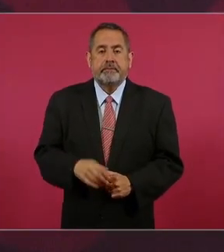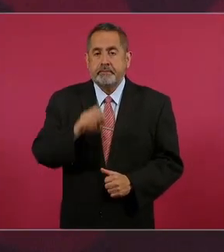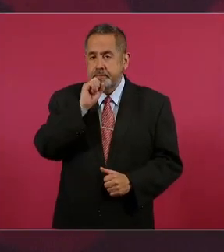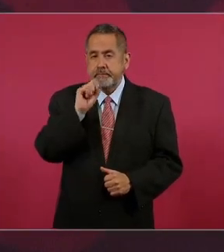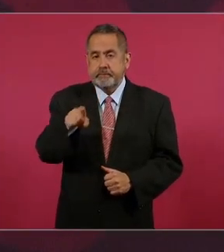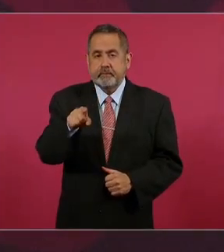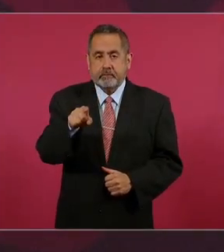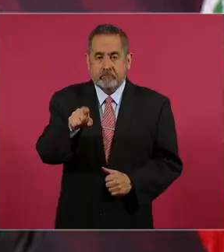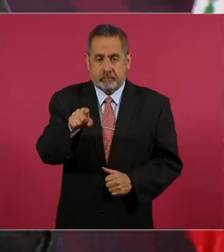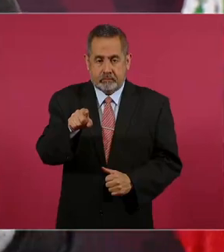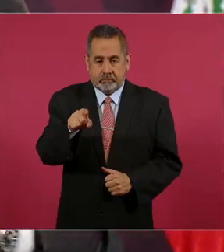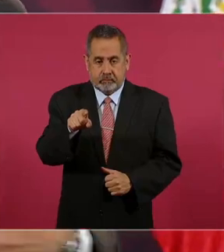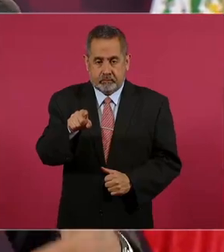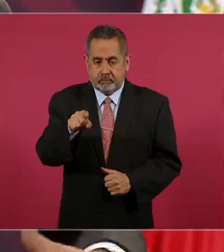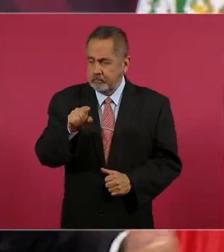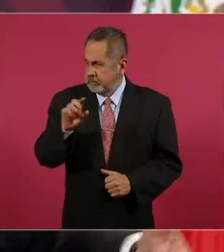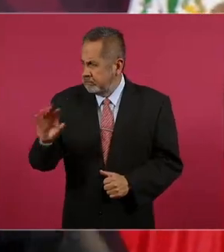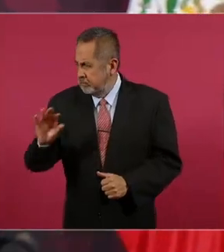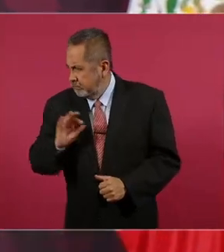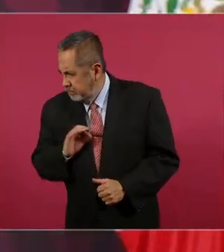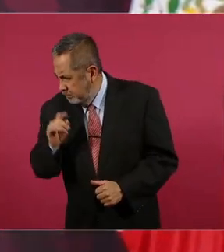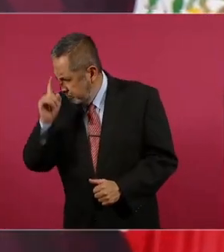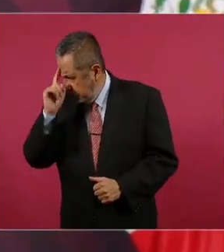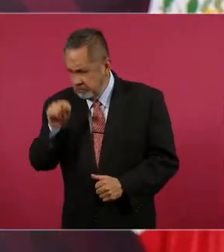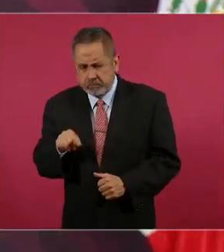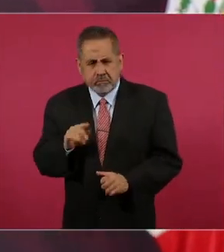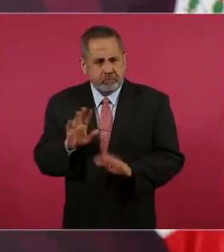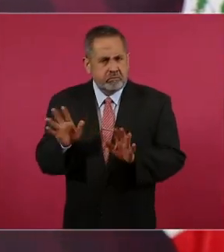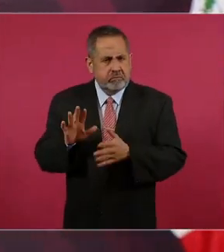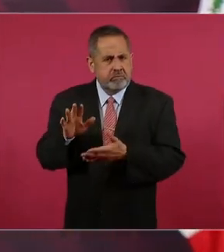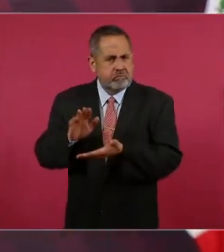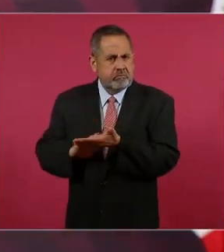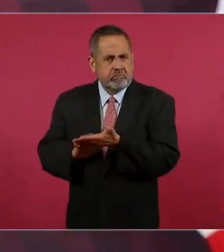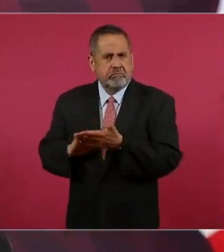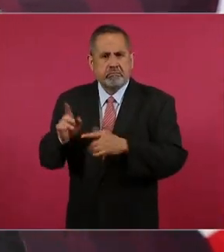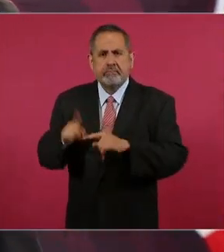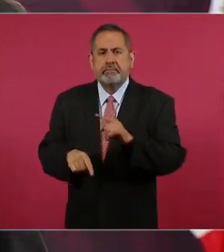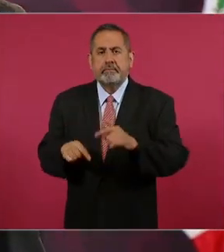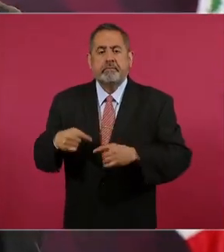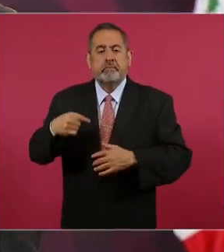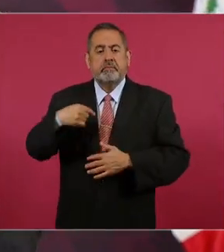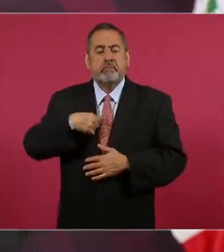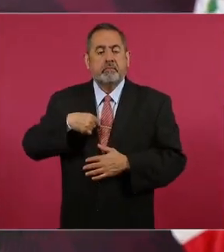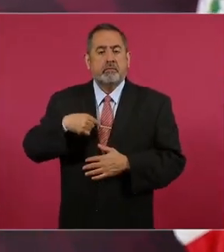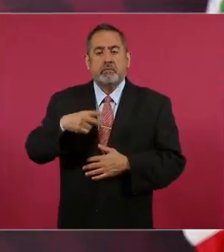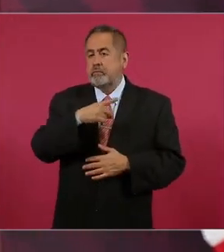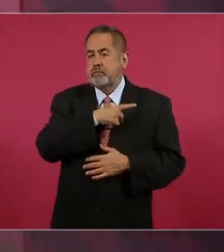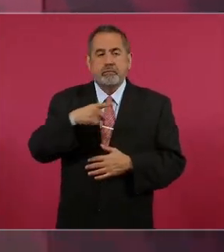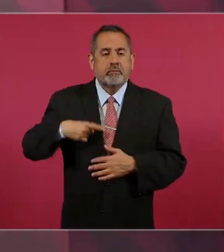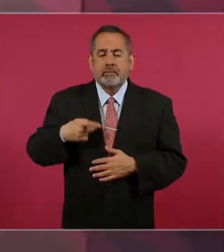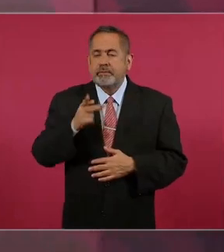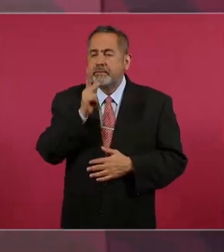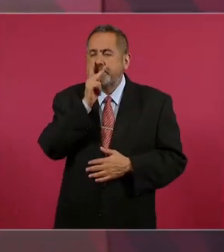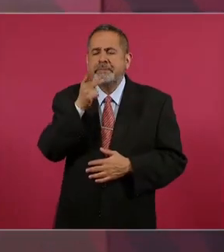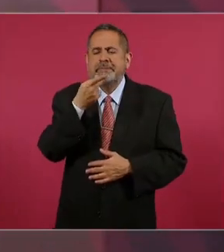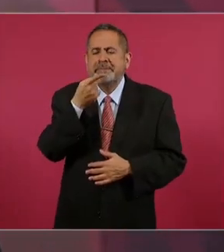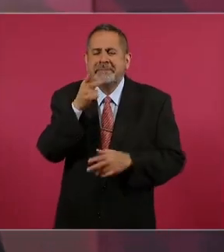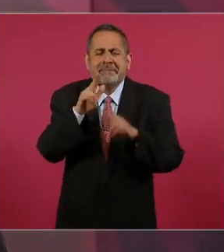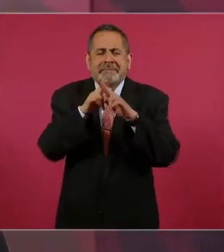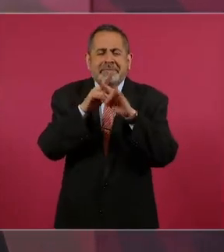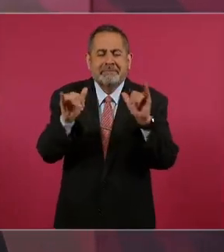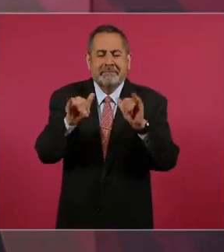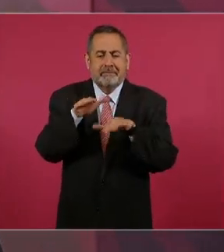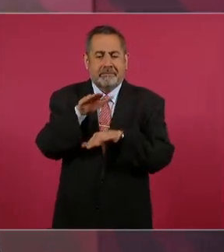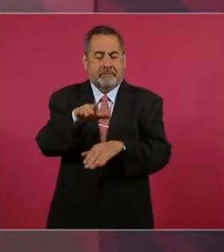todavía están por notificarme, yo creo que ya lo hicieron, de que yo no hable nada del